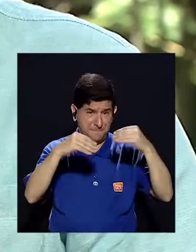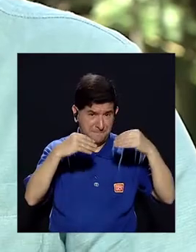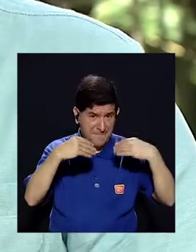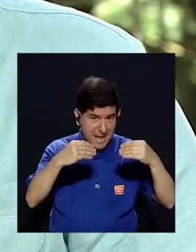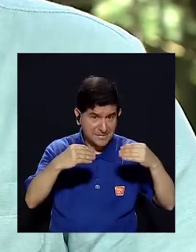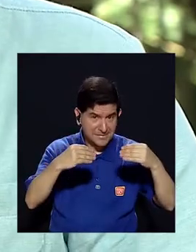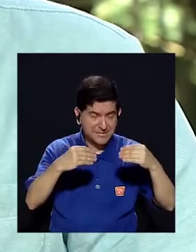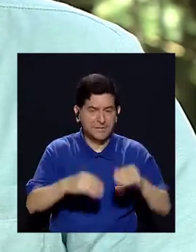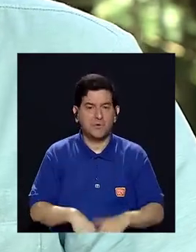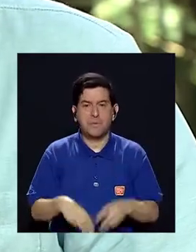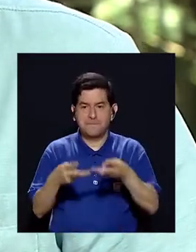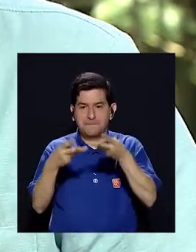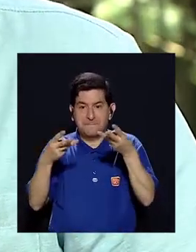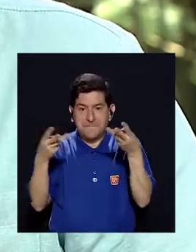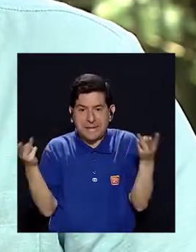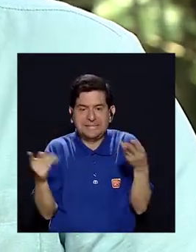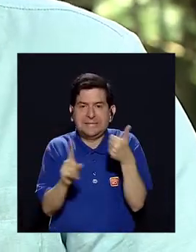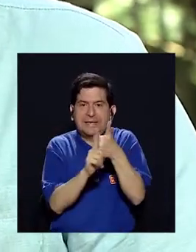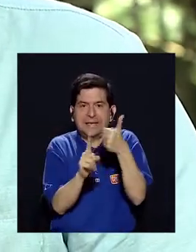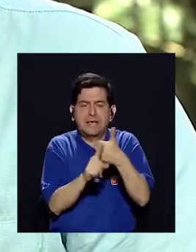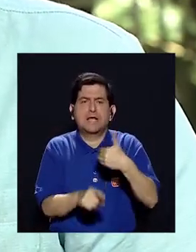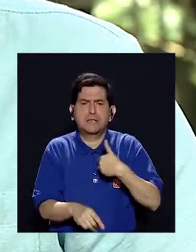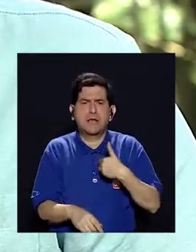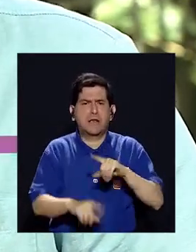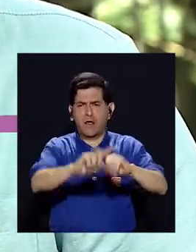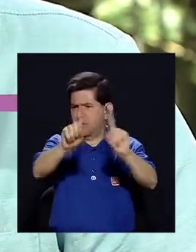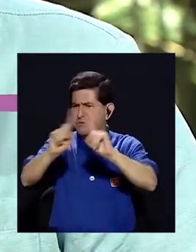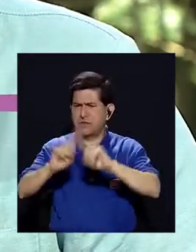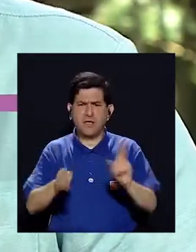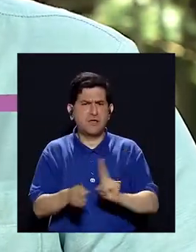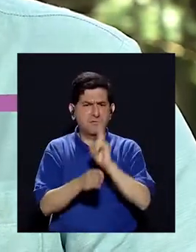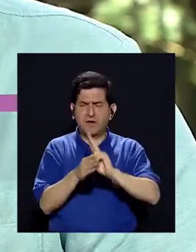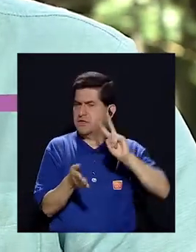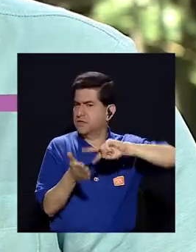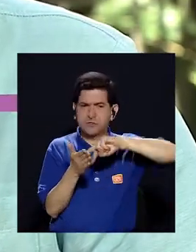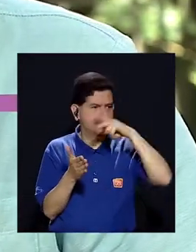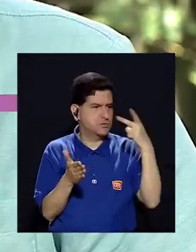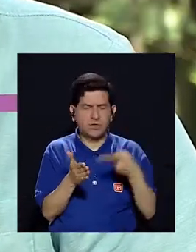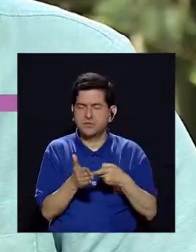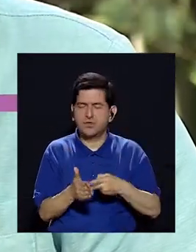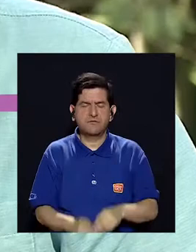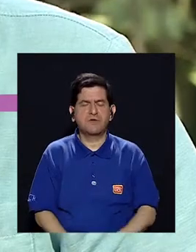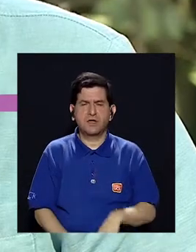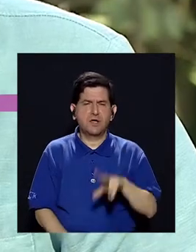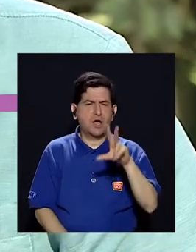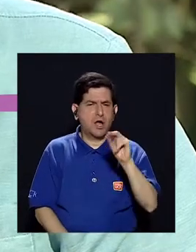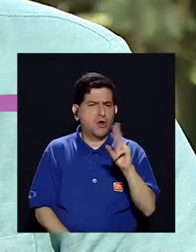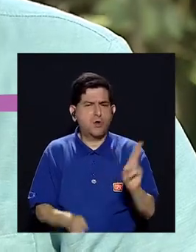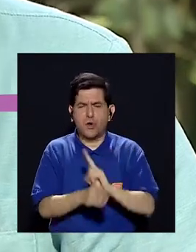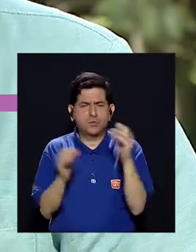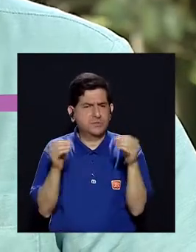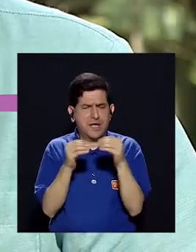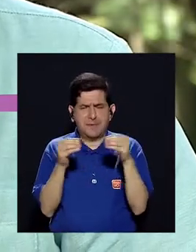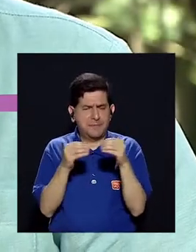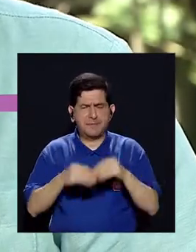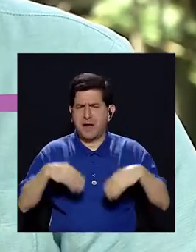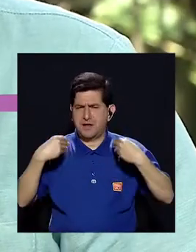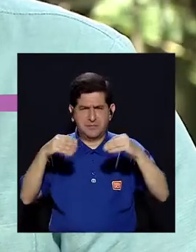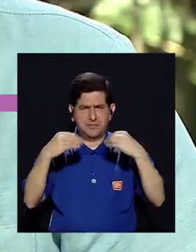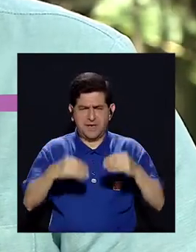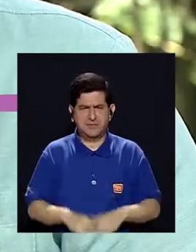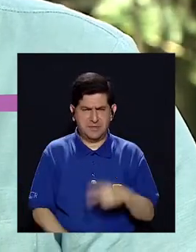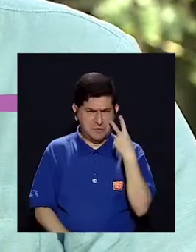plástico como material que es, tiene muchos usos. No significa que no podemos utilizar más plástico, tampoco.